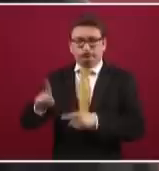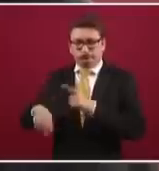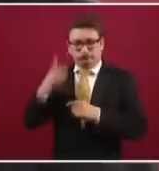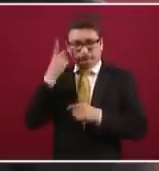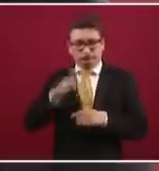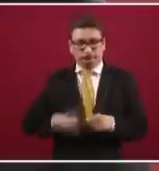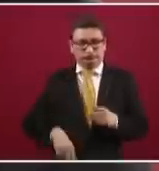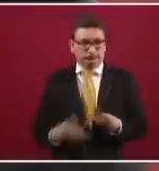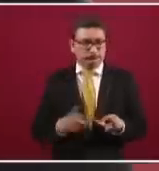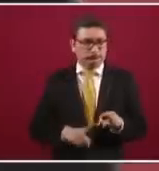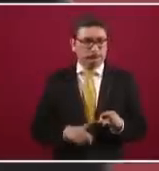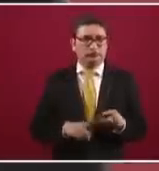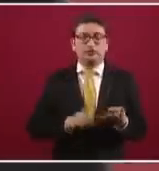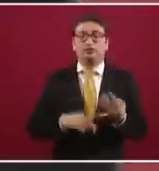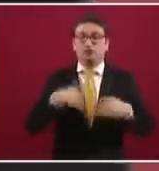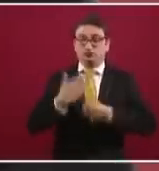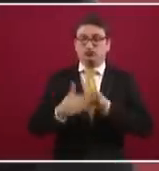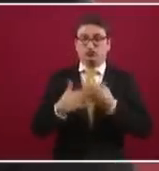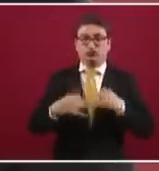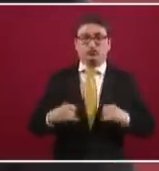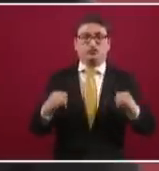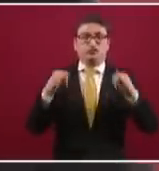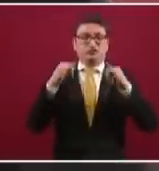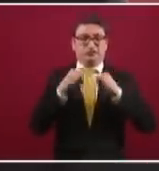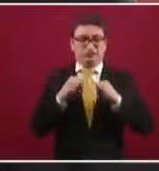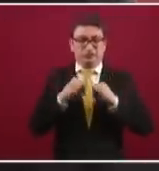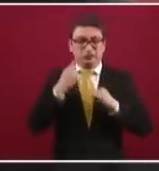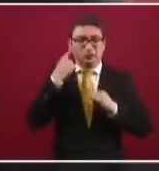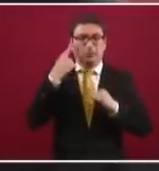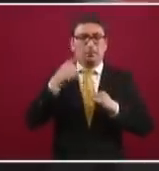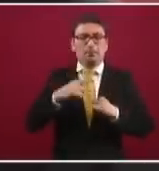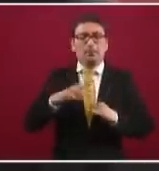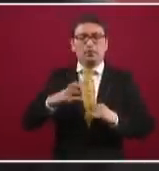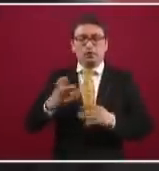el crear el instituto para devolverle al pueblo lo robado,